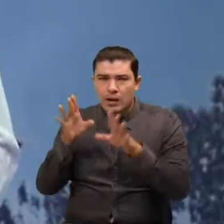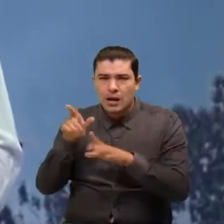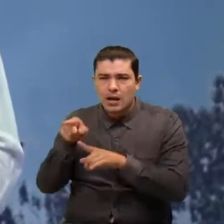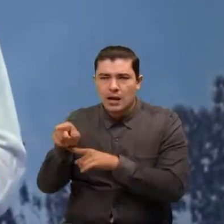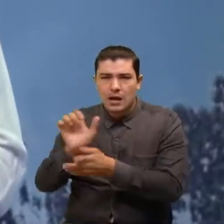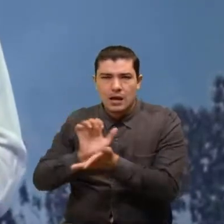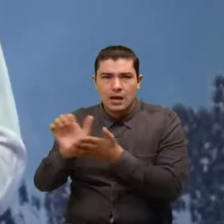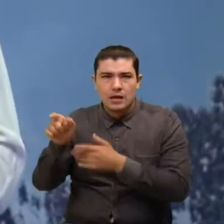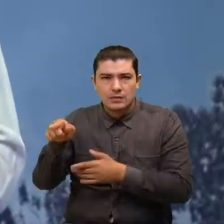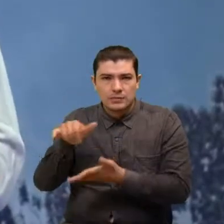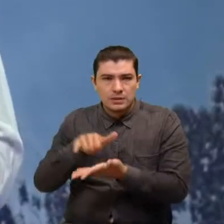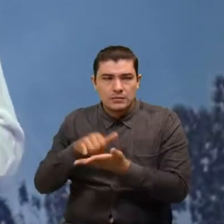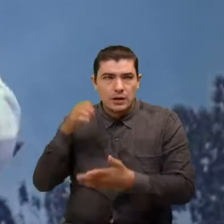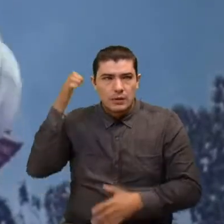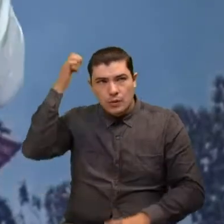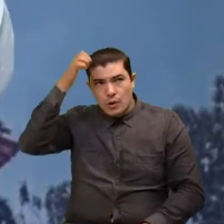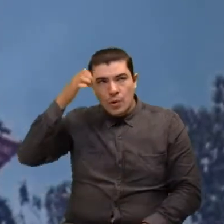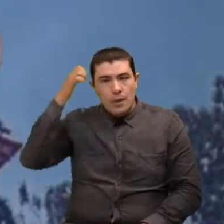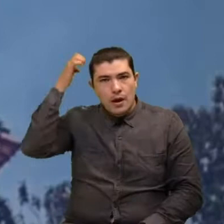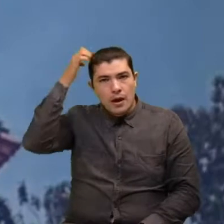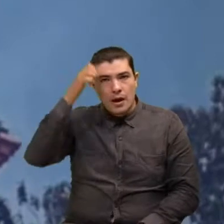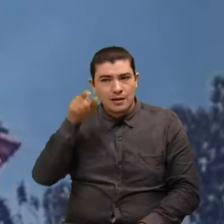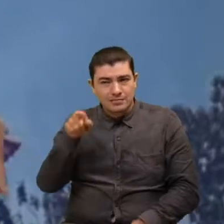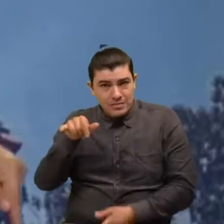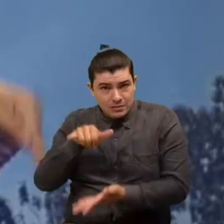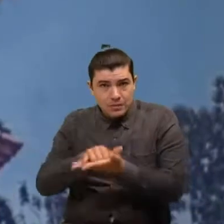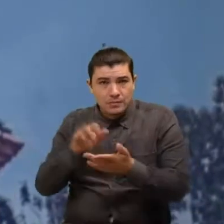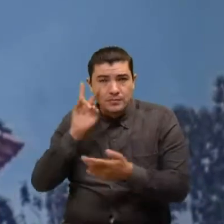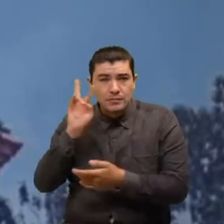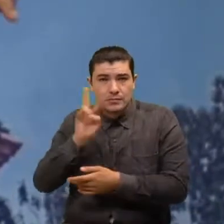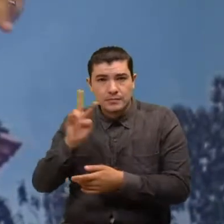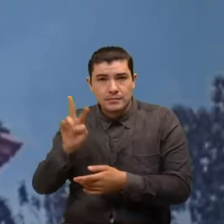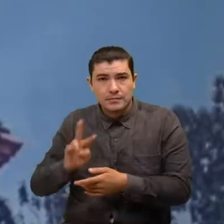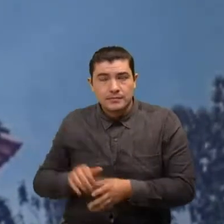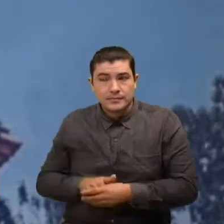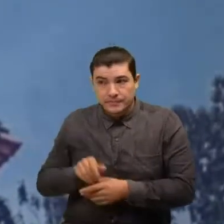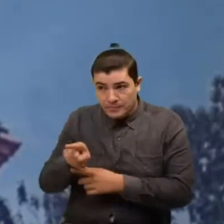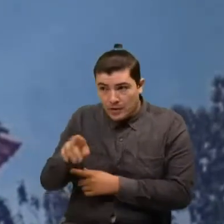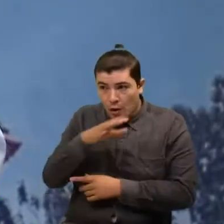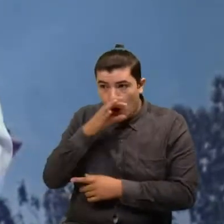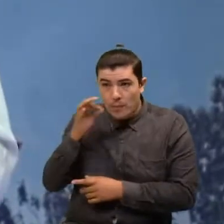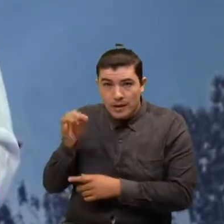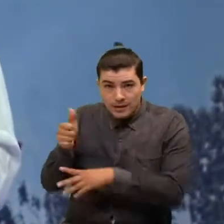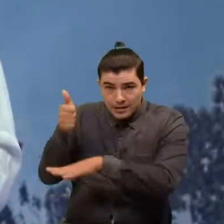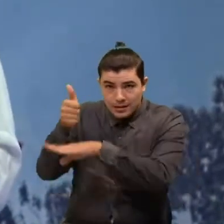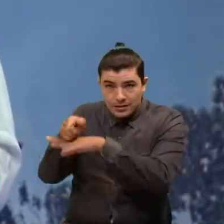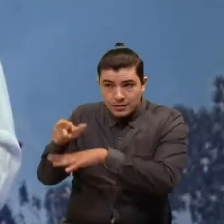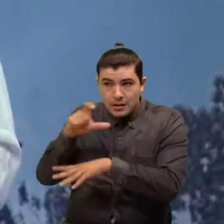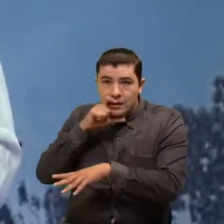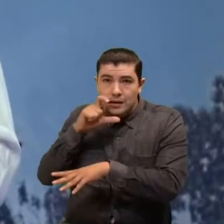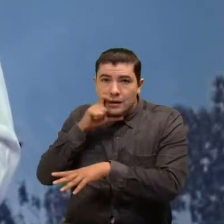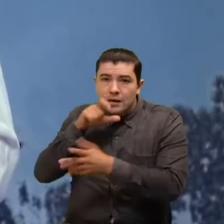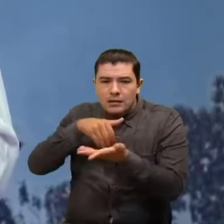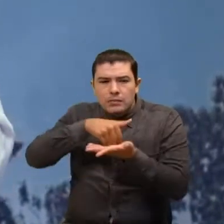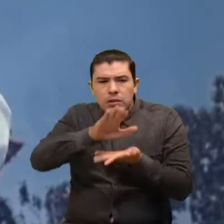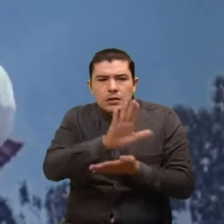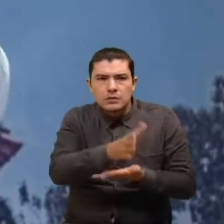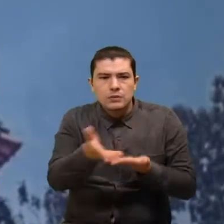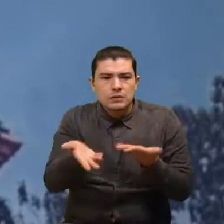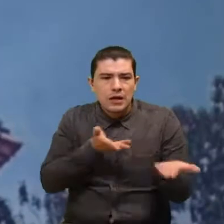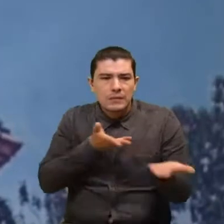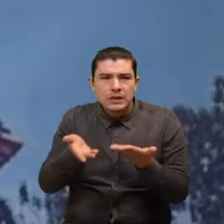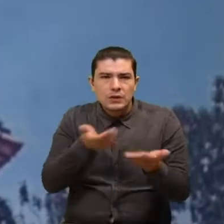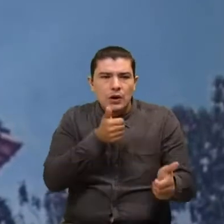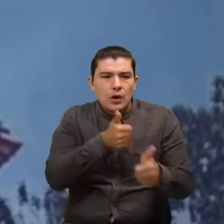en europa que fue el dictador el que expulsó el servicio consular y el